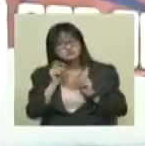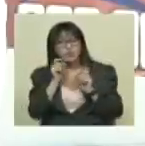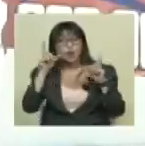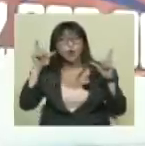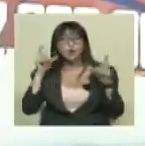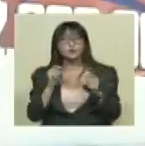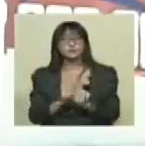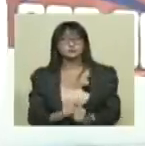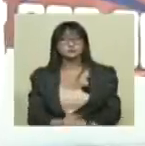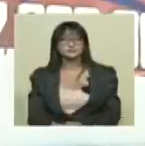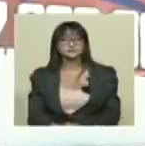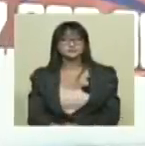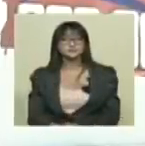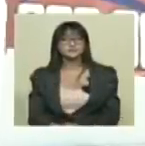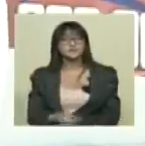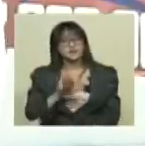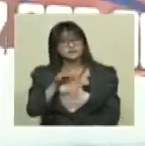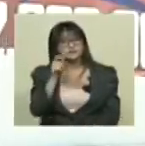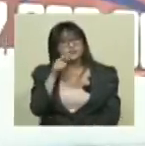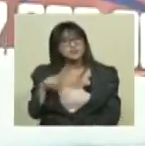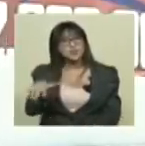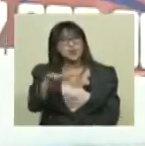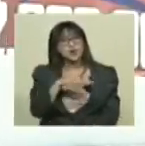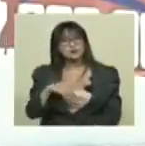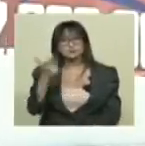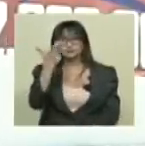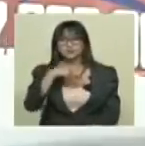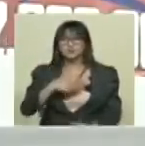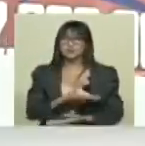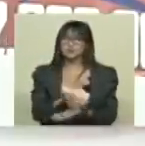que Chávez forjó. Ese es el pueblo que somos nosotros.